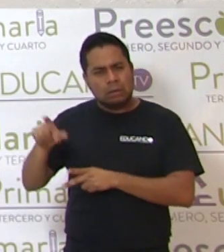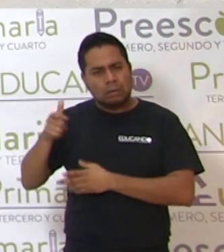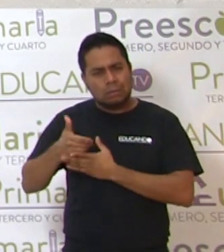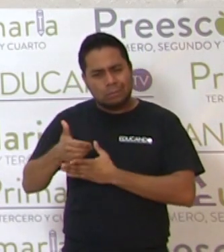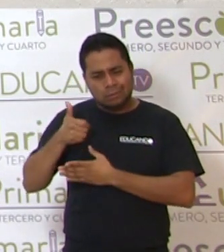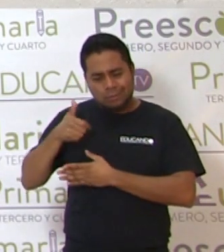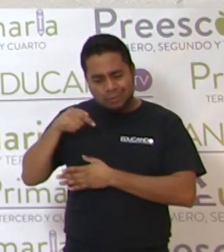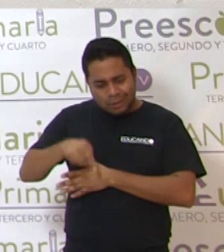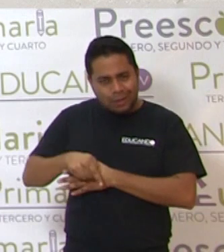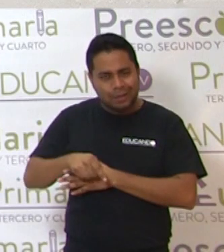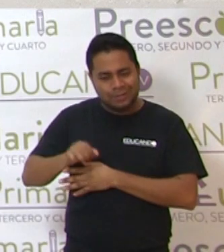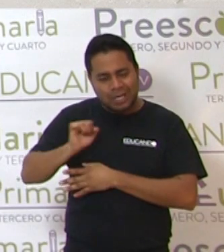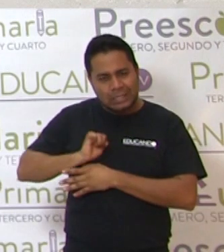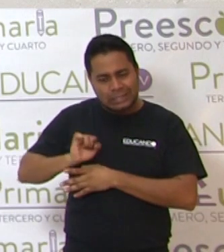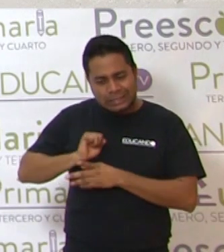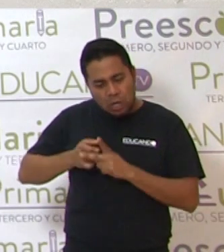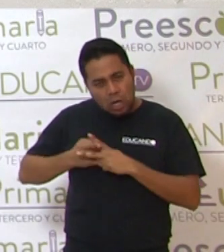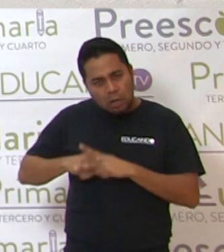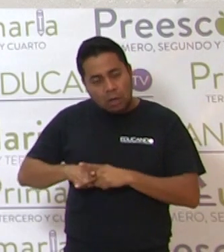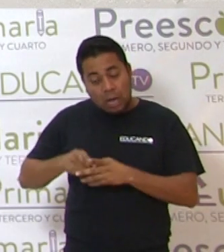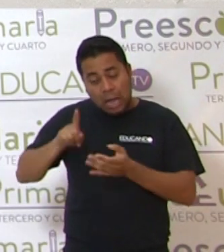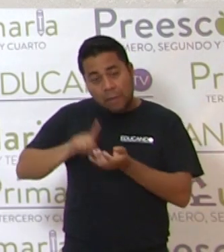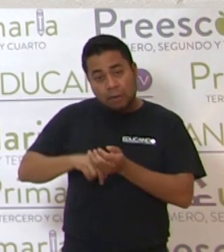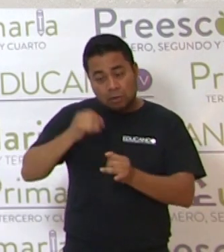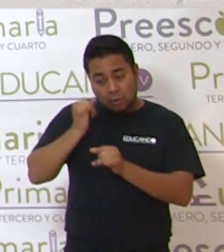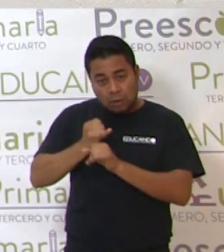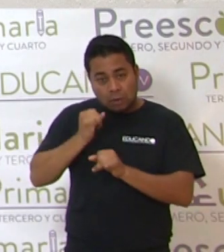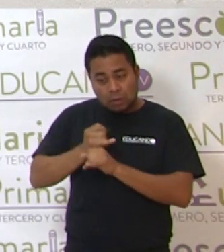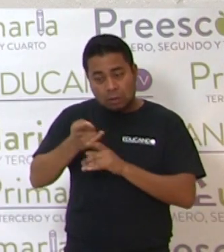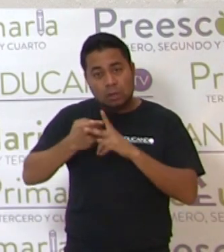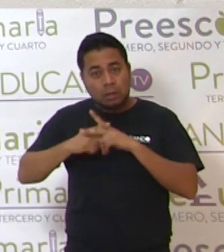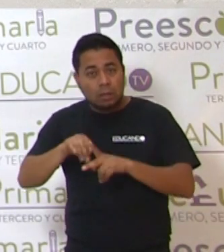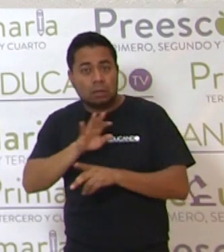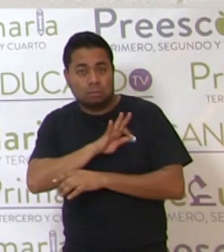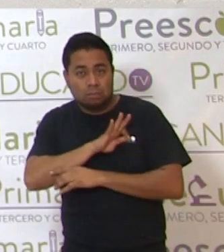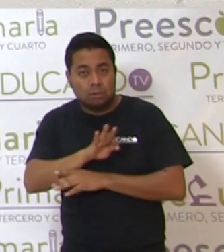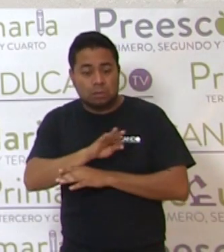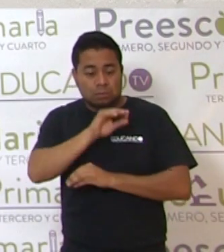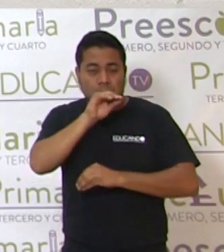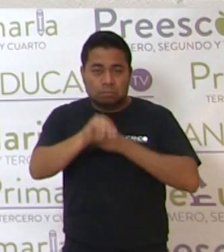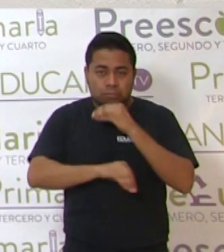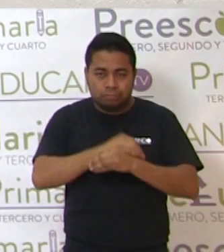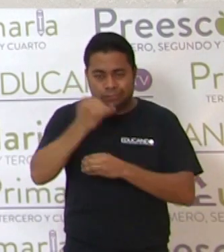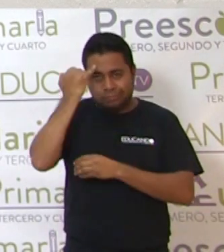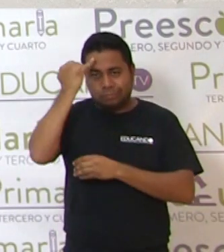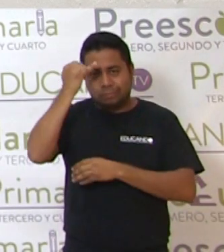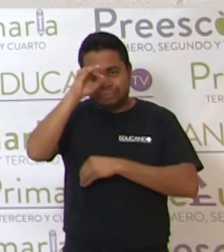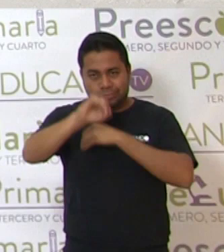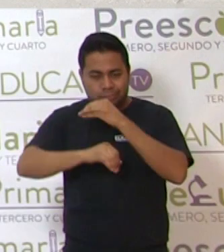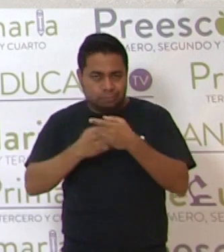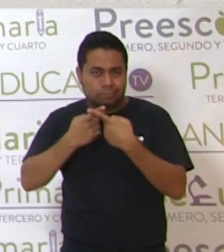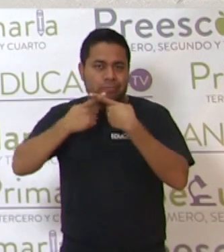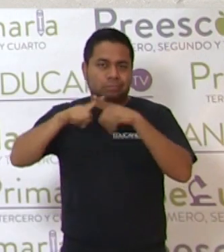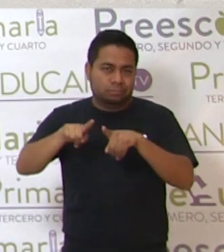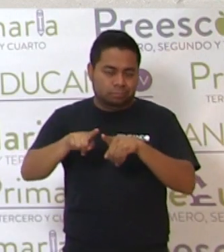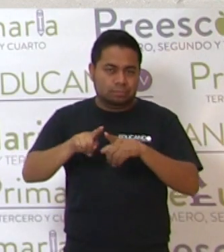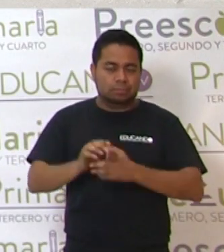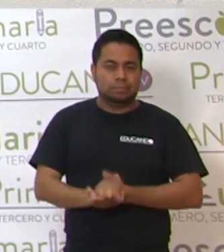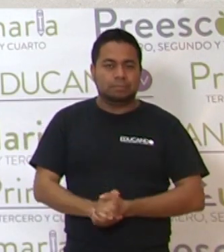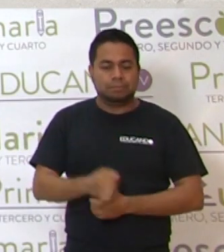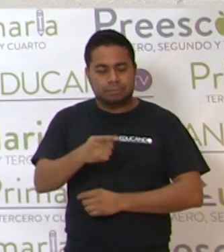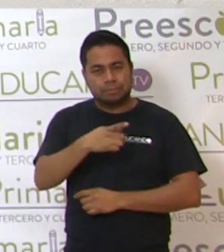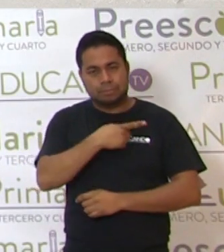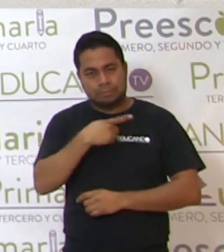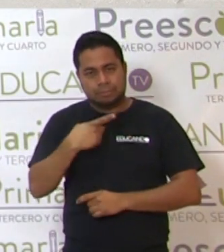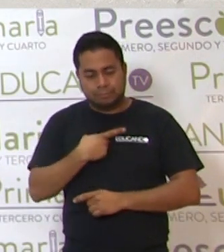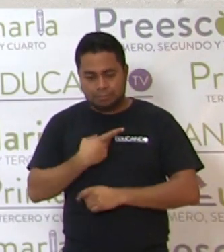de este siglo y en el internet tú puedes empezar a tener o a plasmar muchas ideas. Aquí sí debemos de